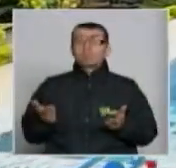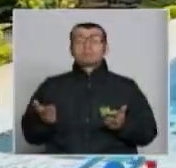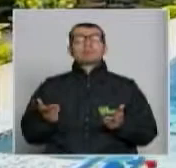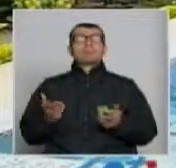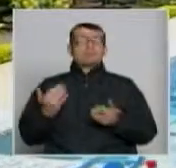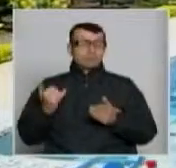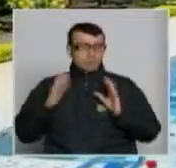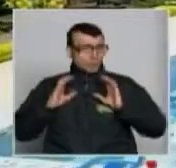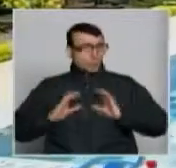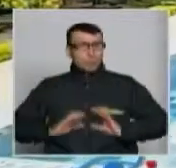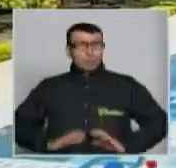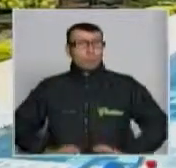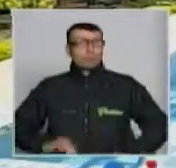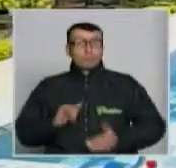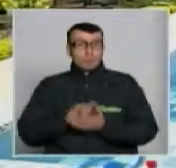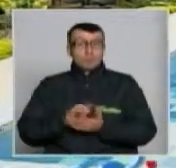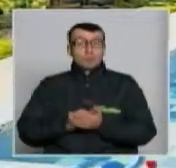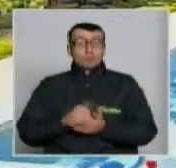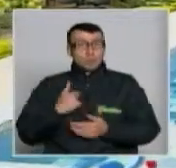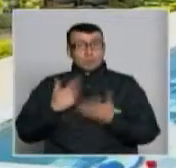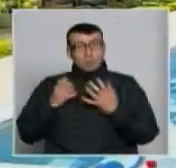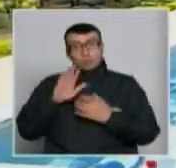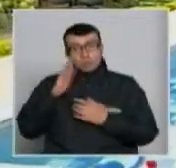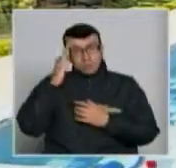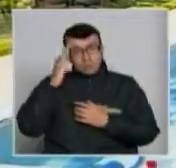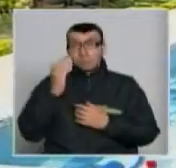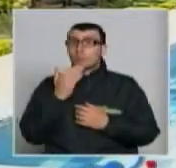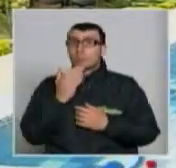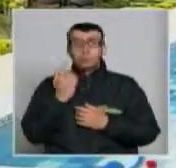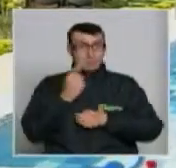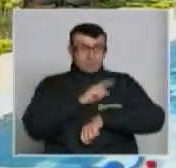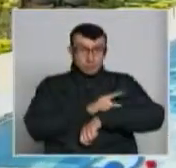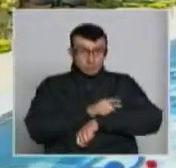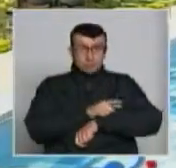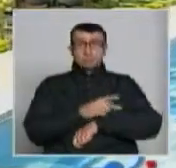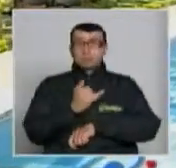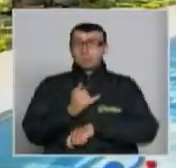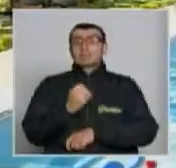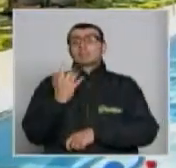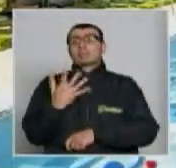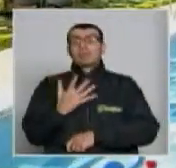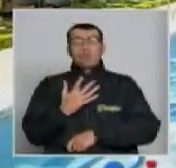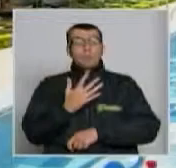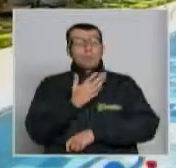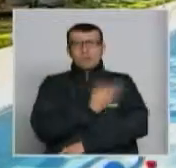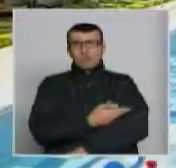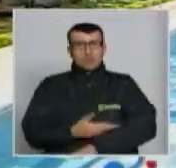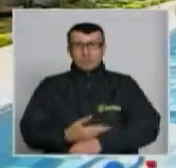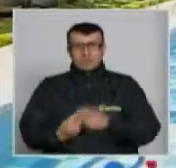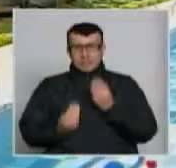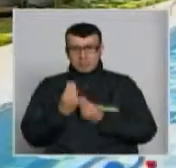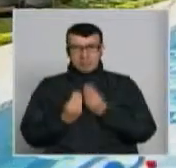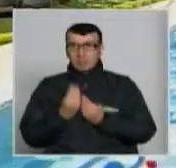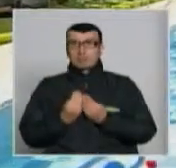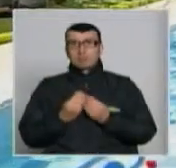el organismo, quiero que ustedes sepan, por cada segundo hace más de 5 millones de reacciones químicas, en un